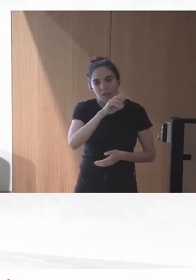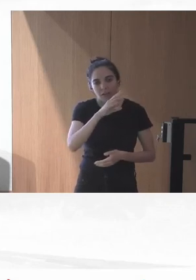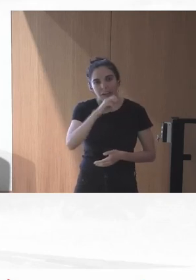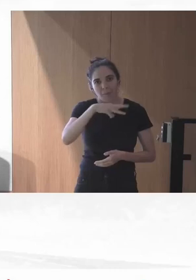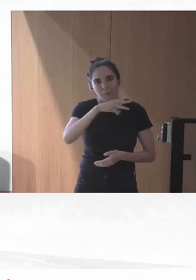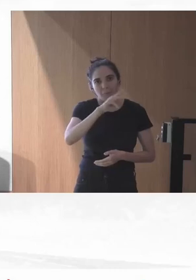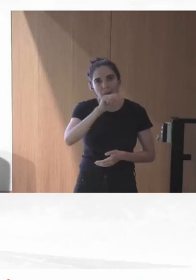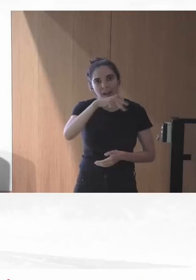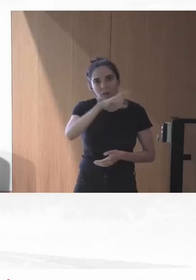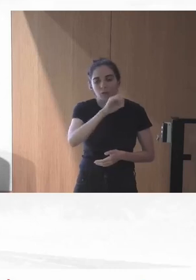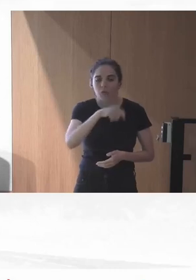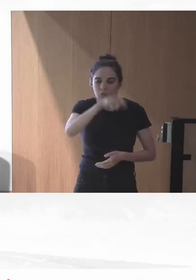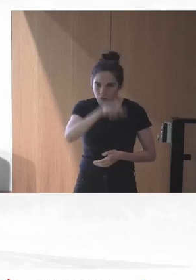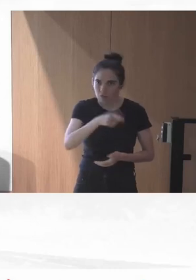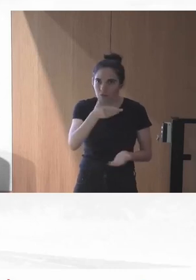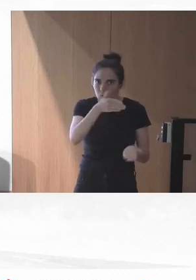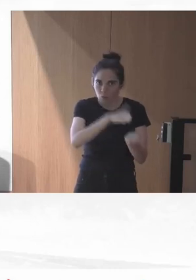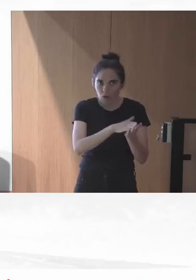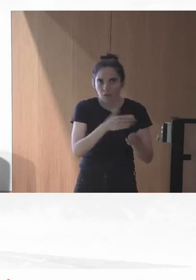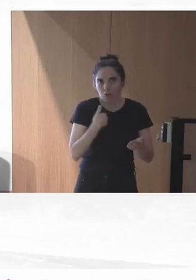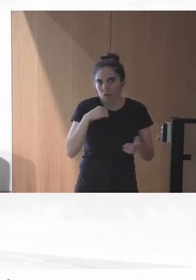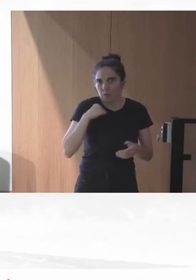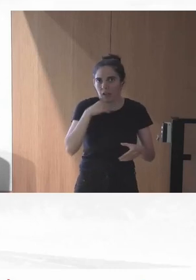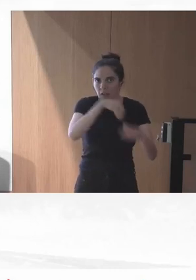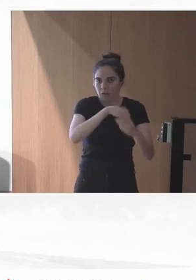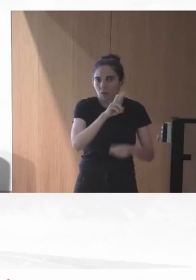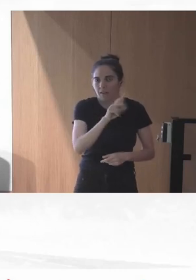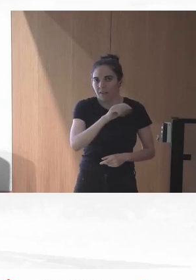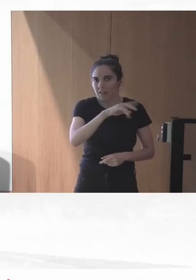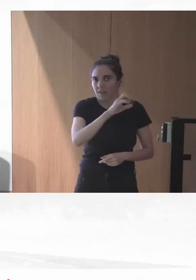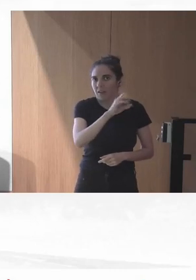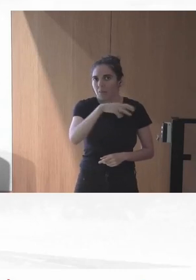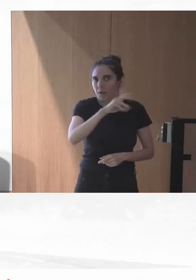en un hospital psiquiátrico. Y si analizamos también el caso